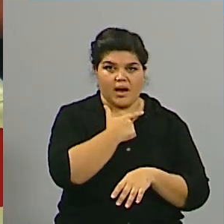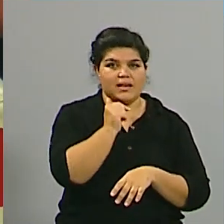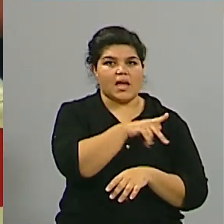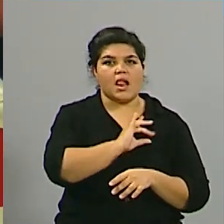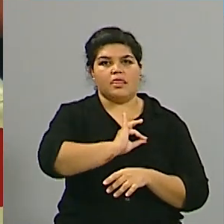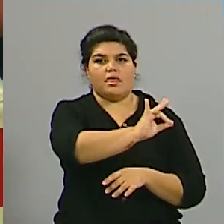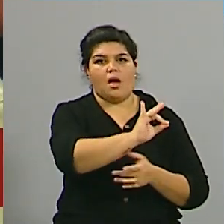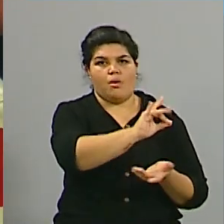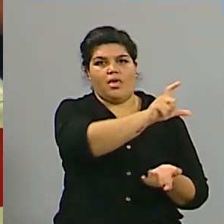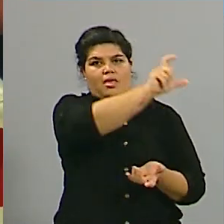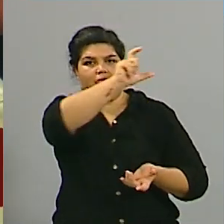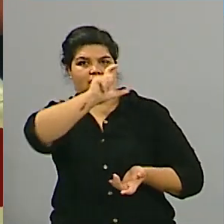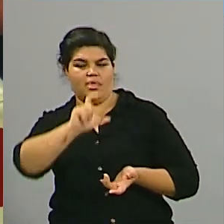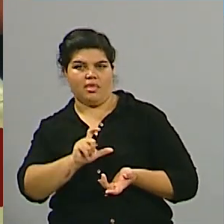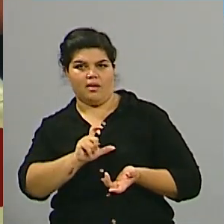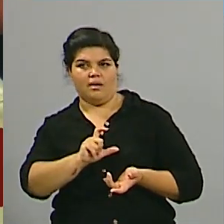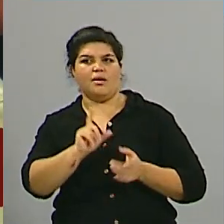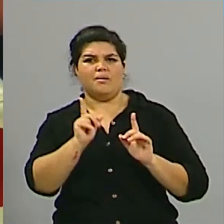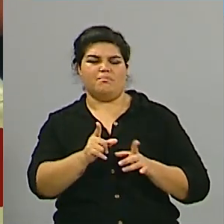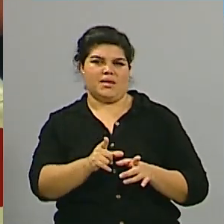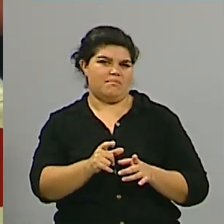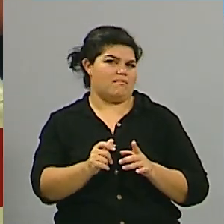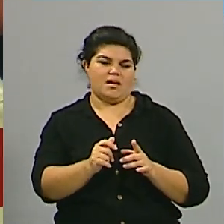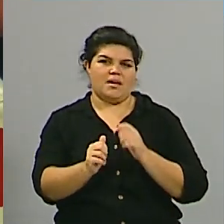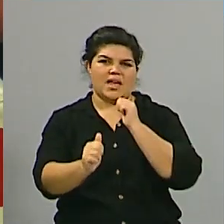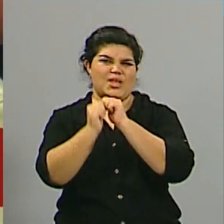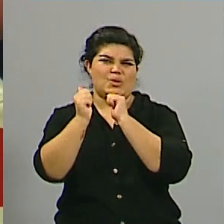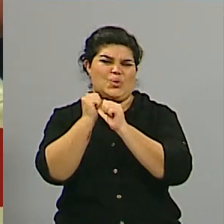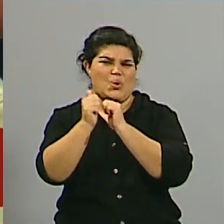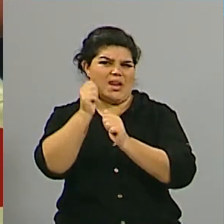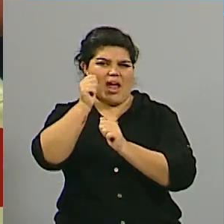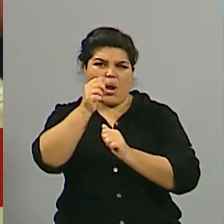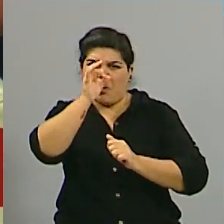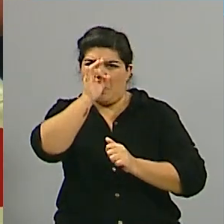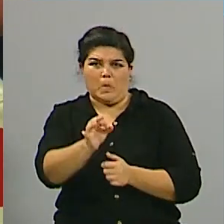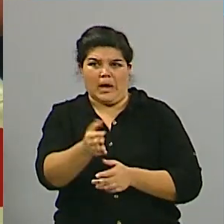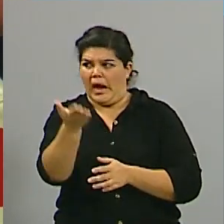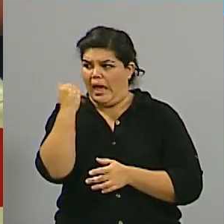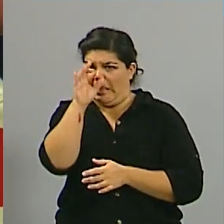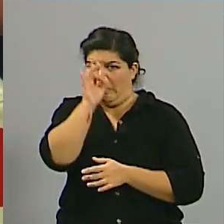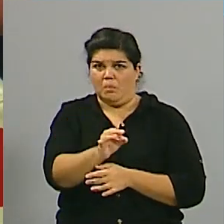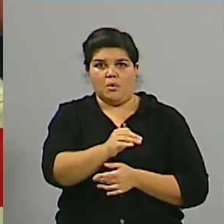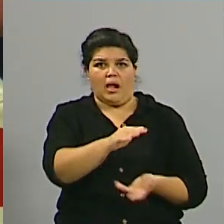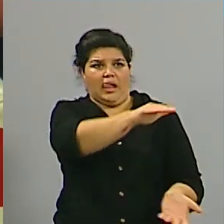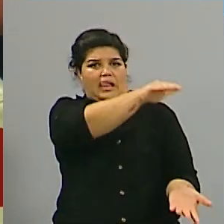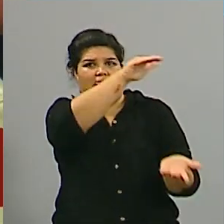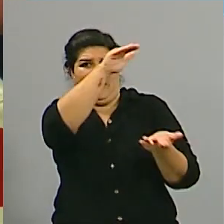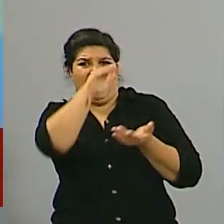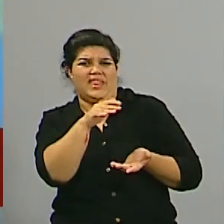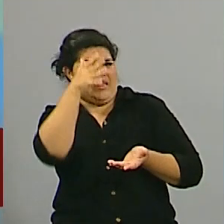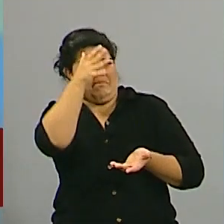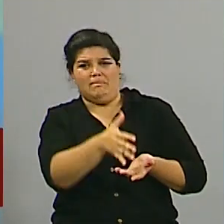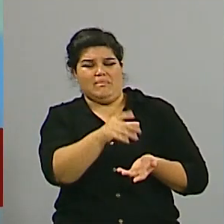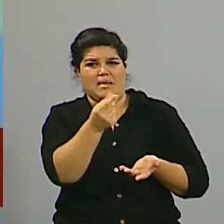una campaña electoral, el préstamo más grande de la historia del Fondo Monetario Internacional, y otras consecuencias de las cuales se ha